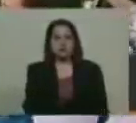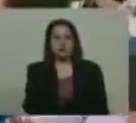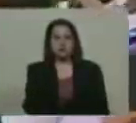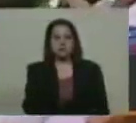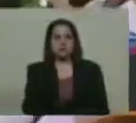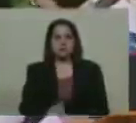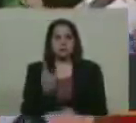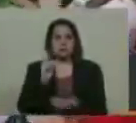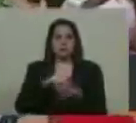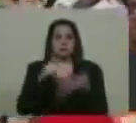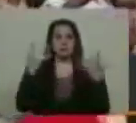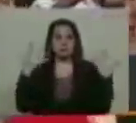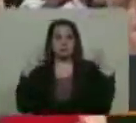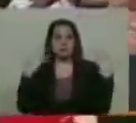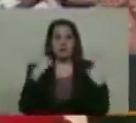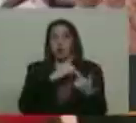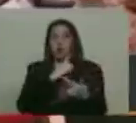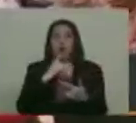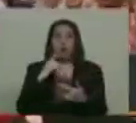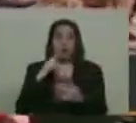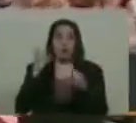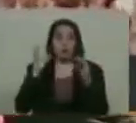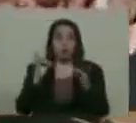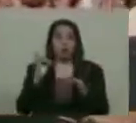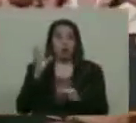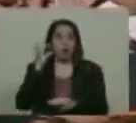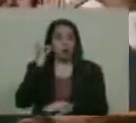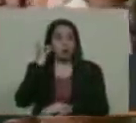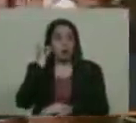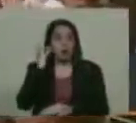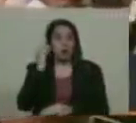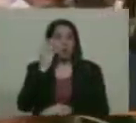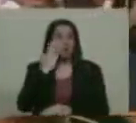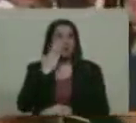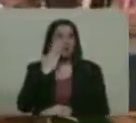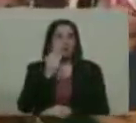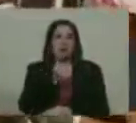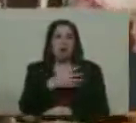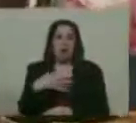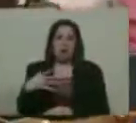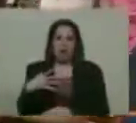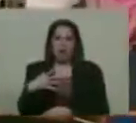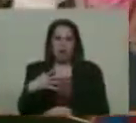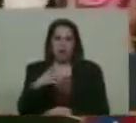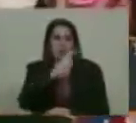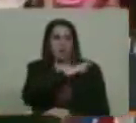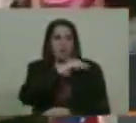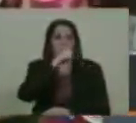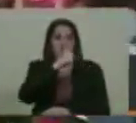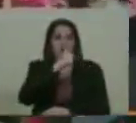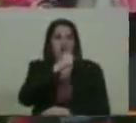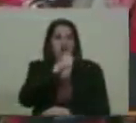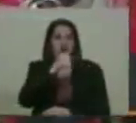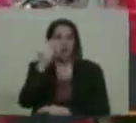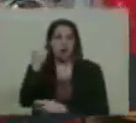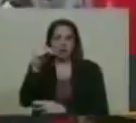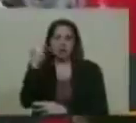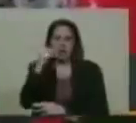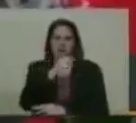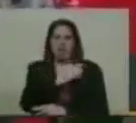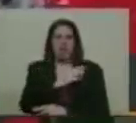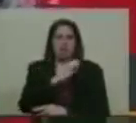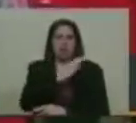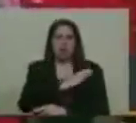Y nombro a la compañera Blanquecao jefa nacional del comando de la campaña de la